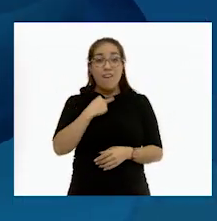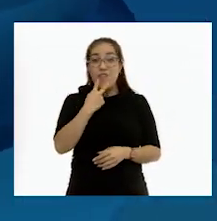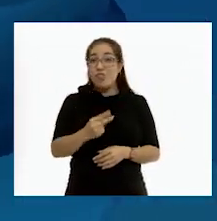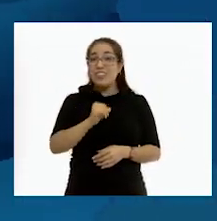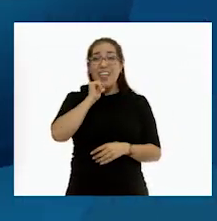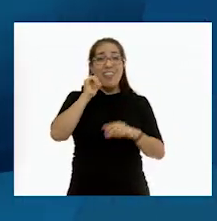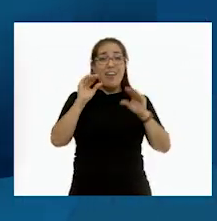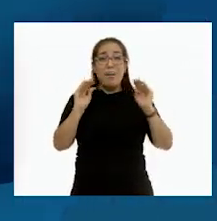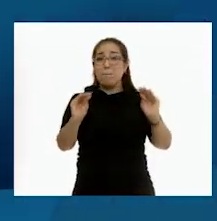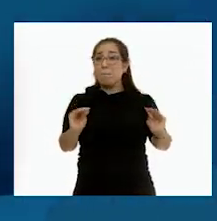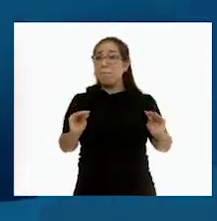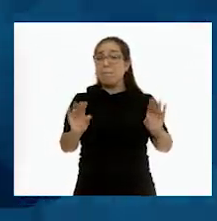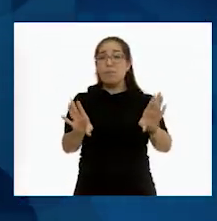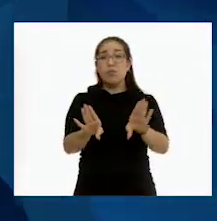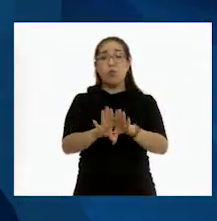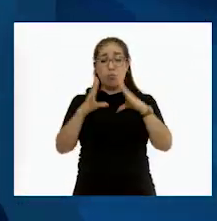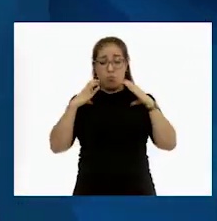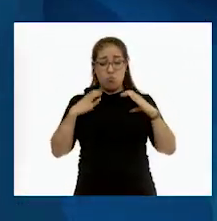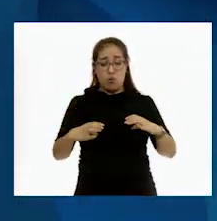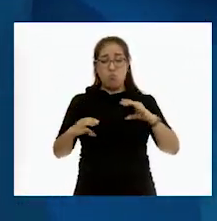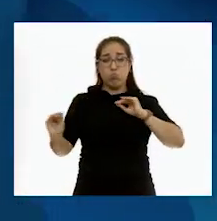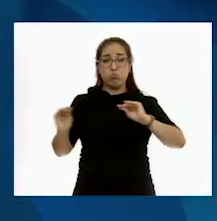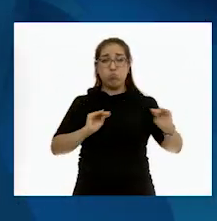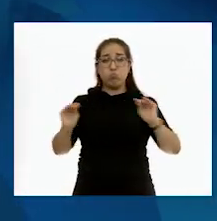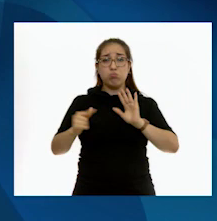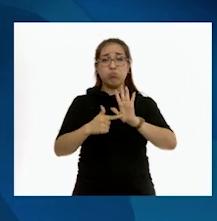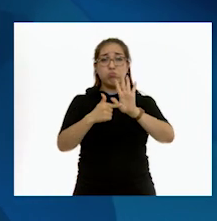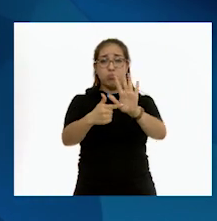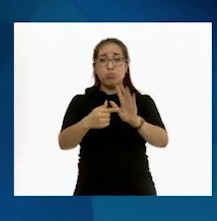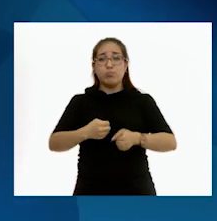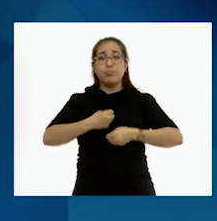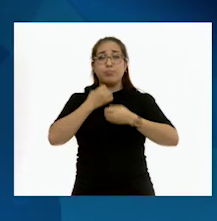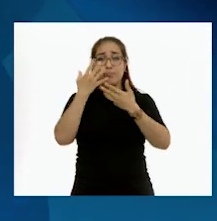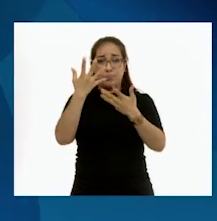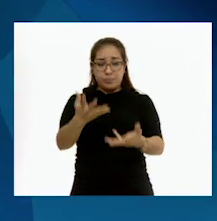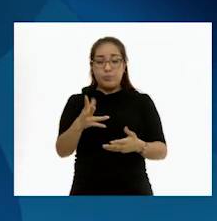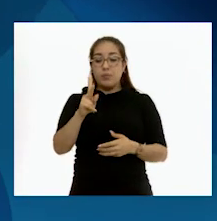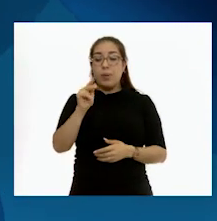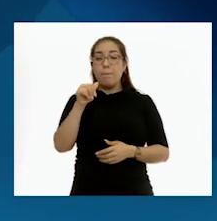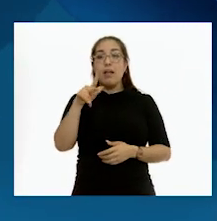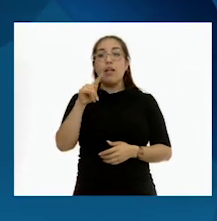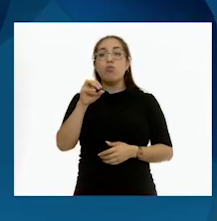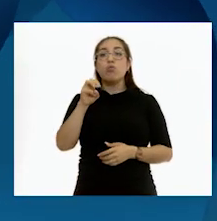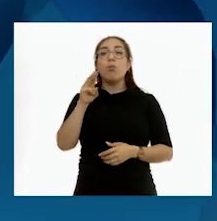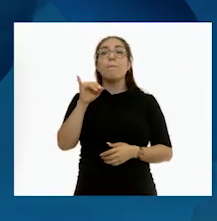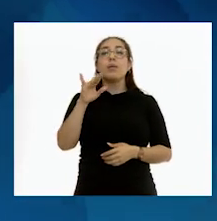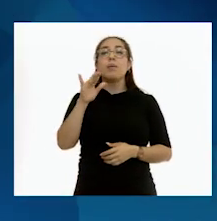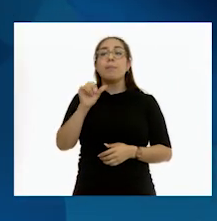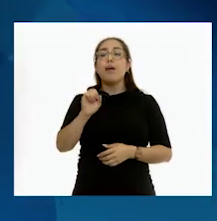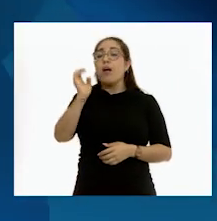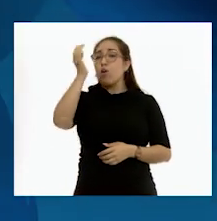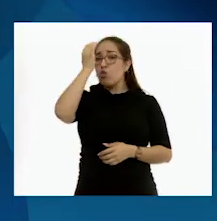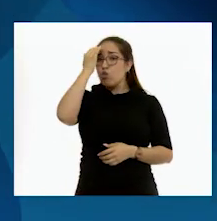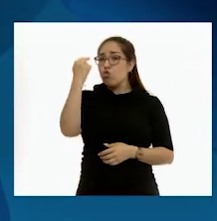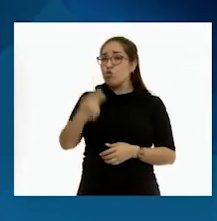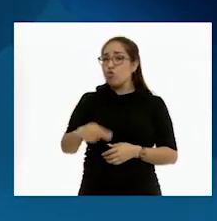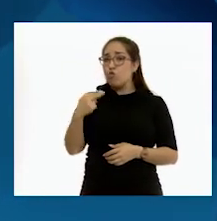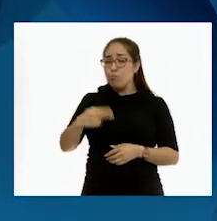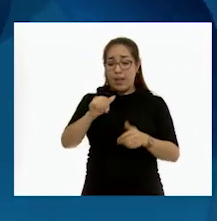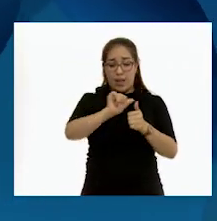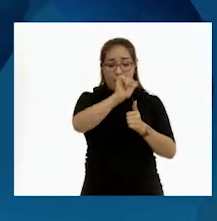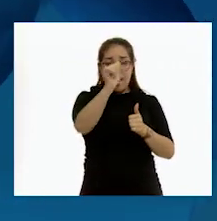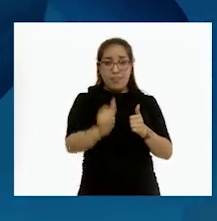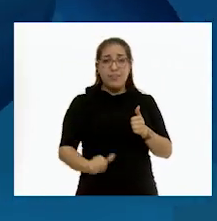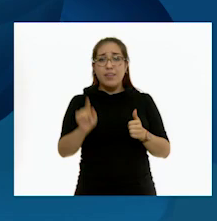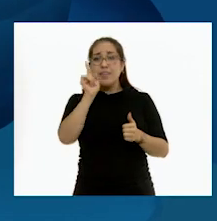aparente sencillez y la calidez de su técnica expresiva. A la pantomima también se le conoce como el arte del silencio, y